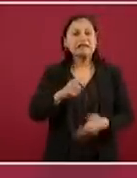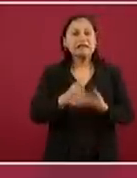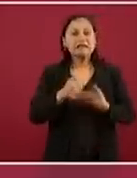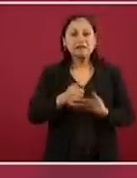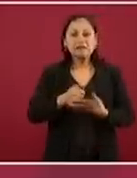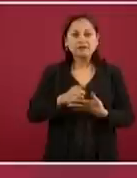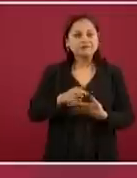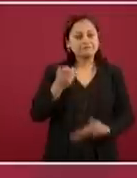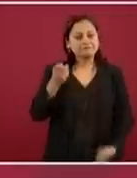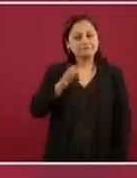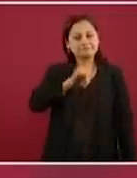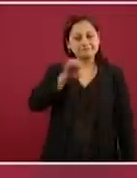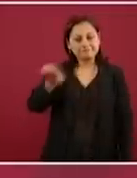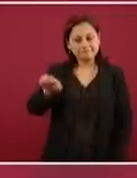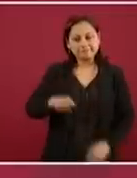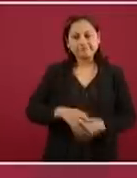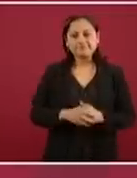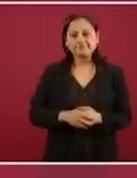porque